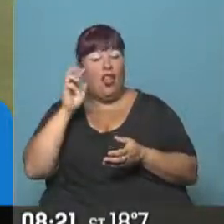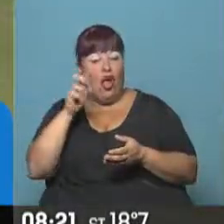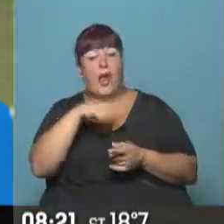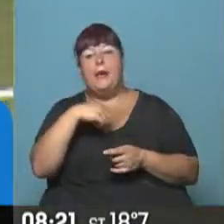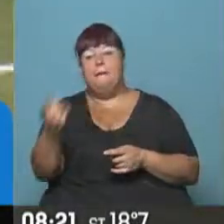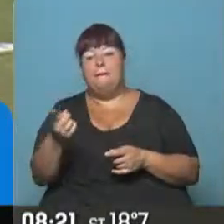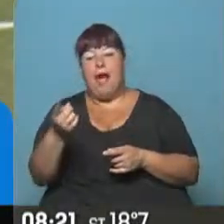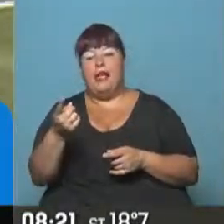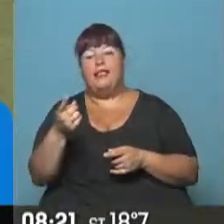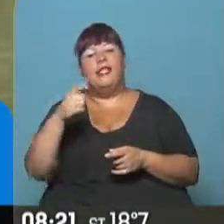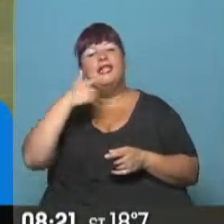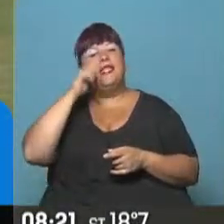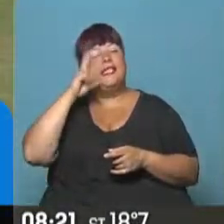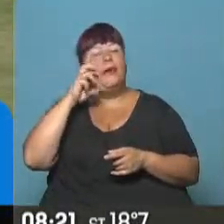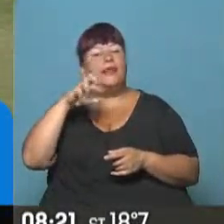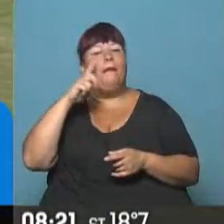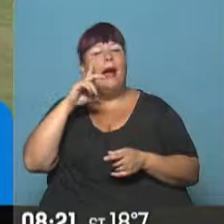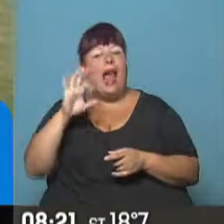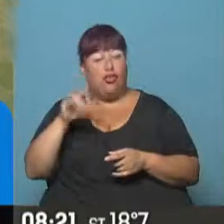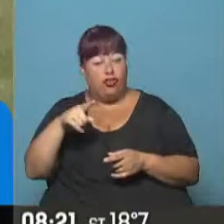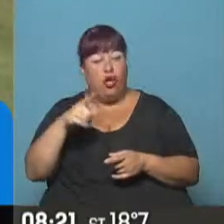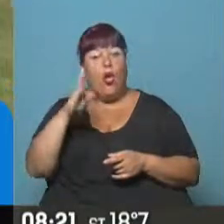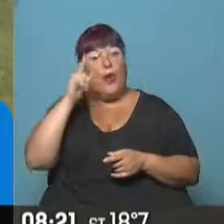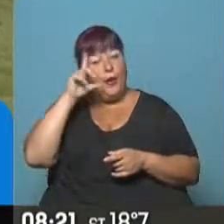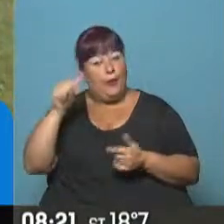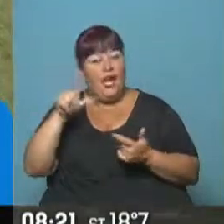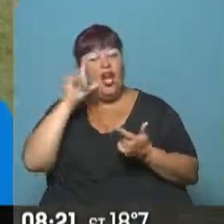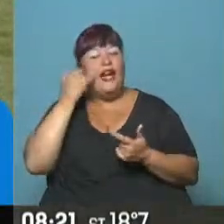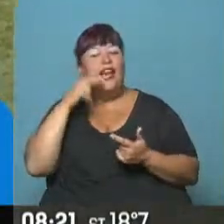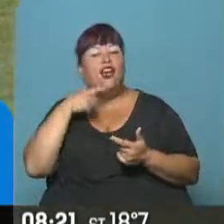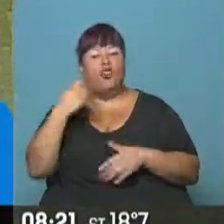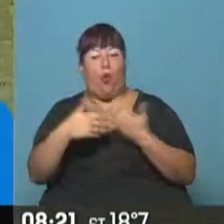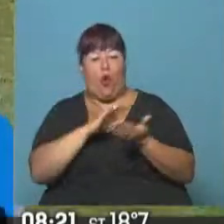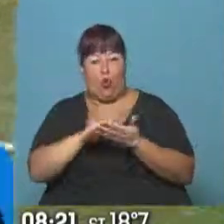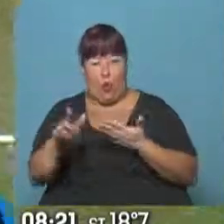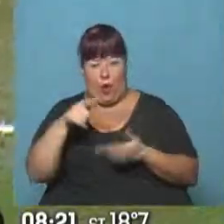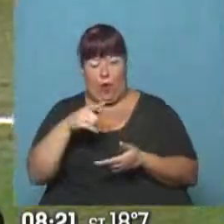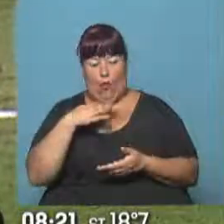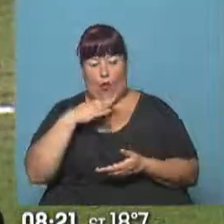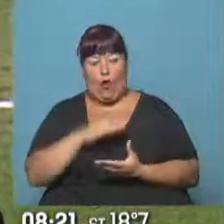pase de Sebastián Palacios, Bebelo Reynoso, nuevo jugador de Boca.